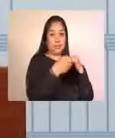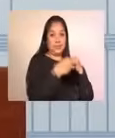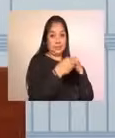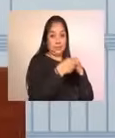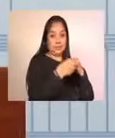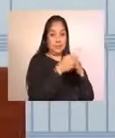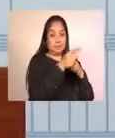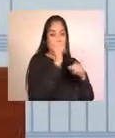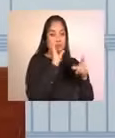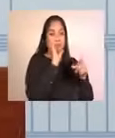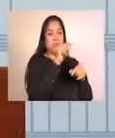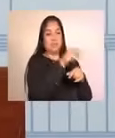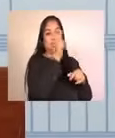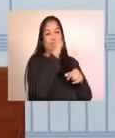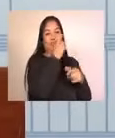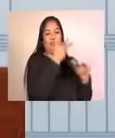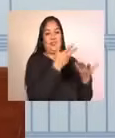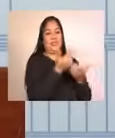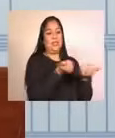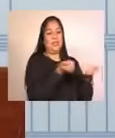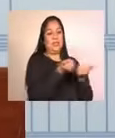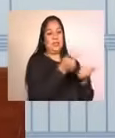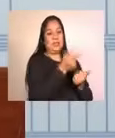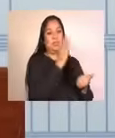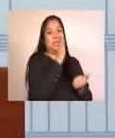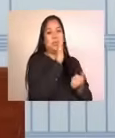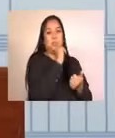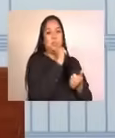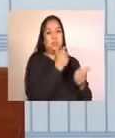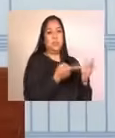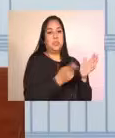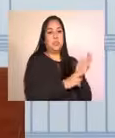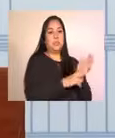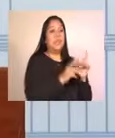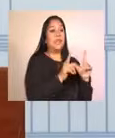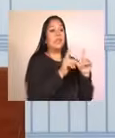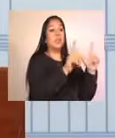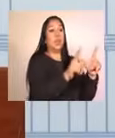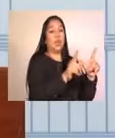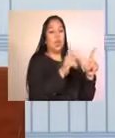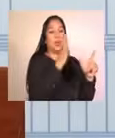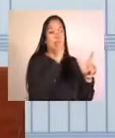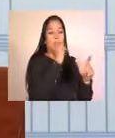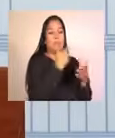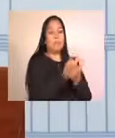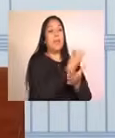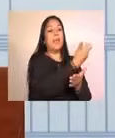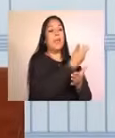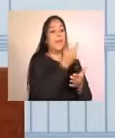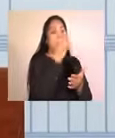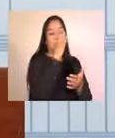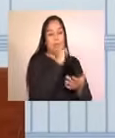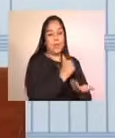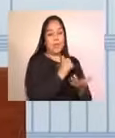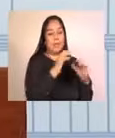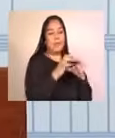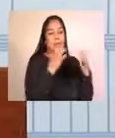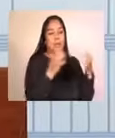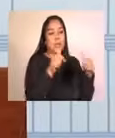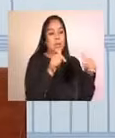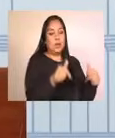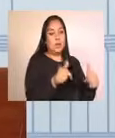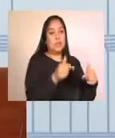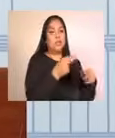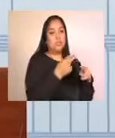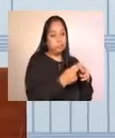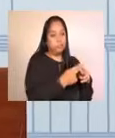propia naturaleza de esa medida administrativa, no pueden ser sujetos de facturación y de pagos correspondientes, entonces se encuentra